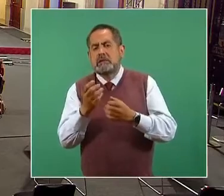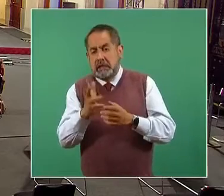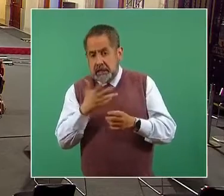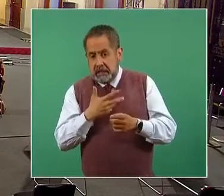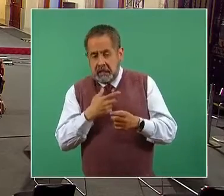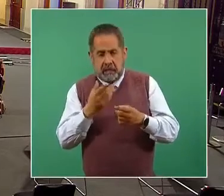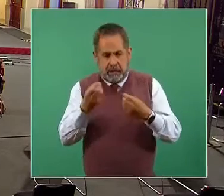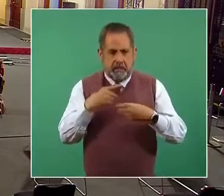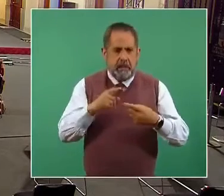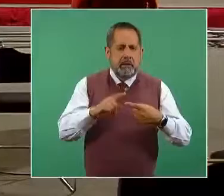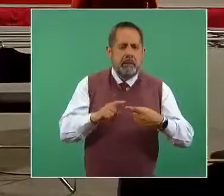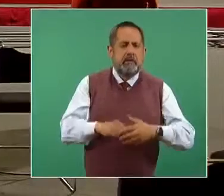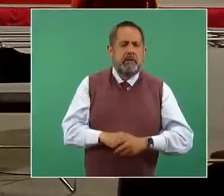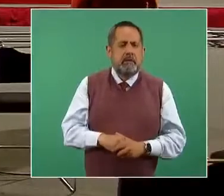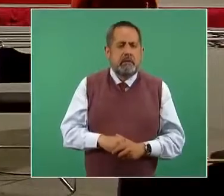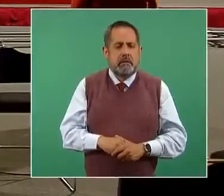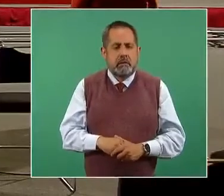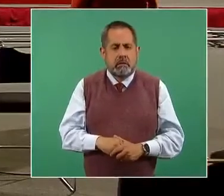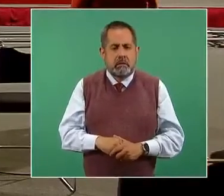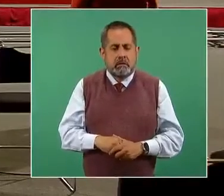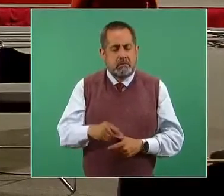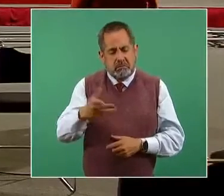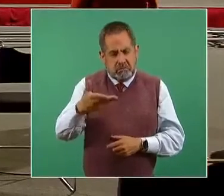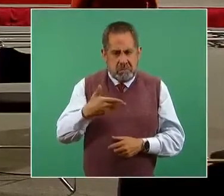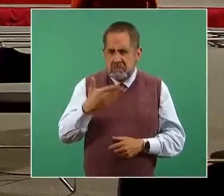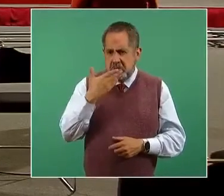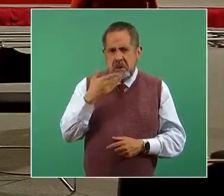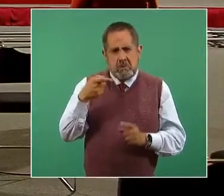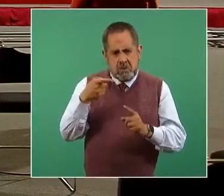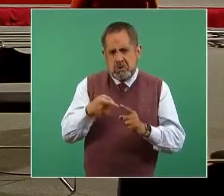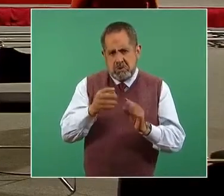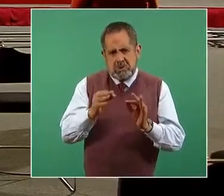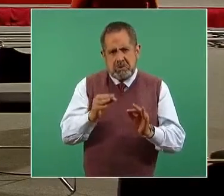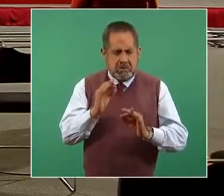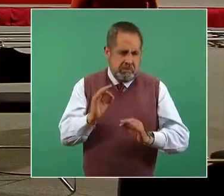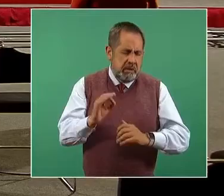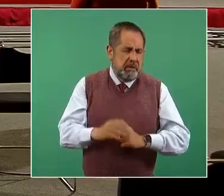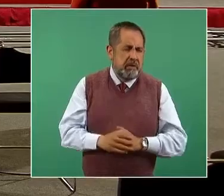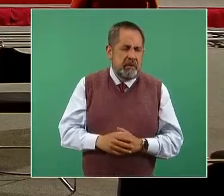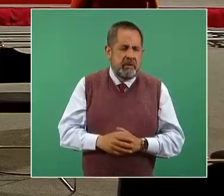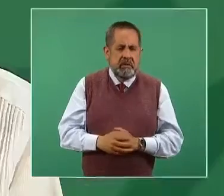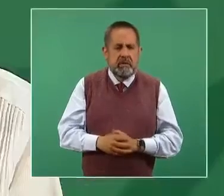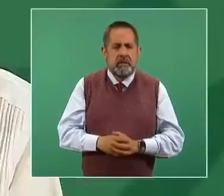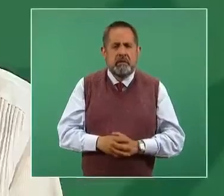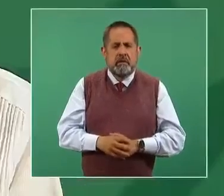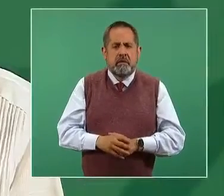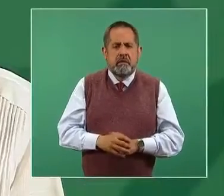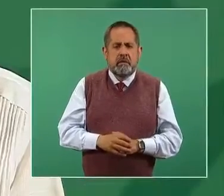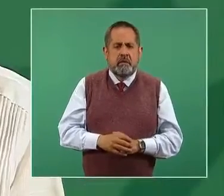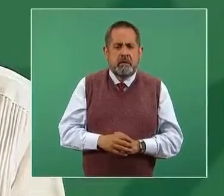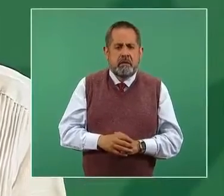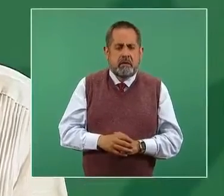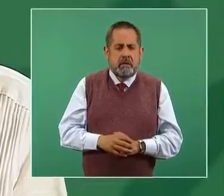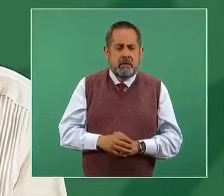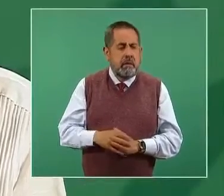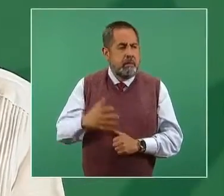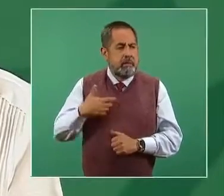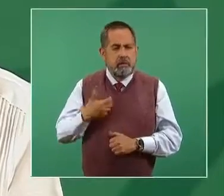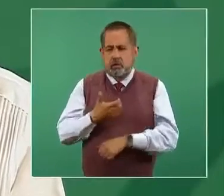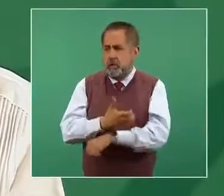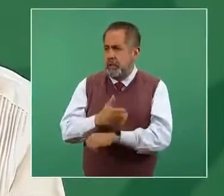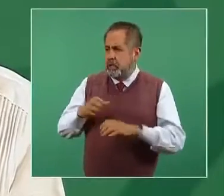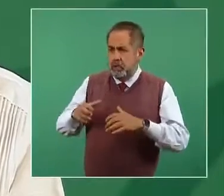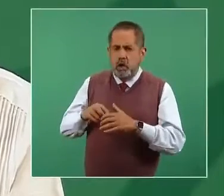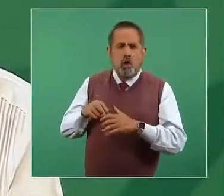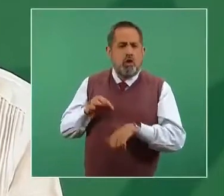mucho gusto, me parece una solicitud muy pertinente y mis demás colegas, además